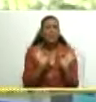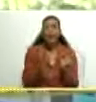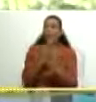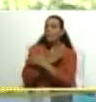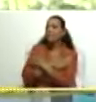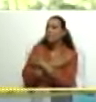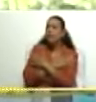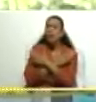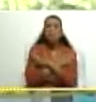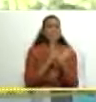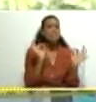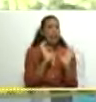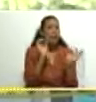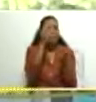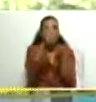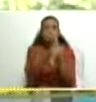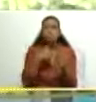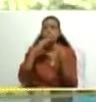nadie.